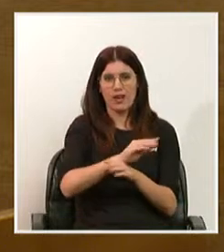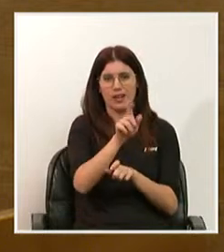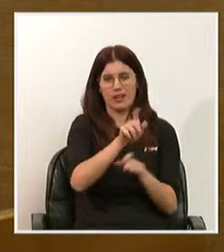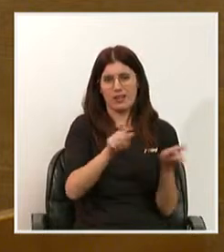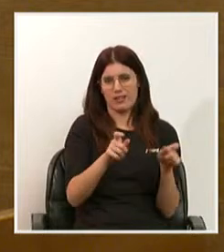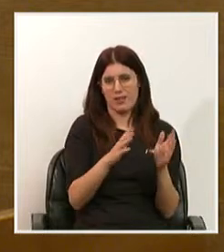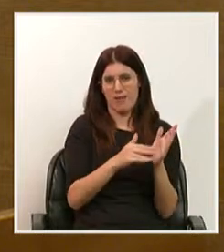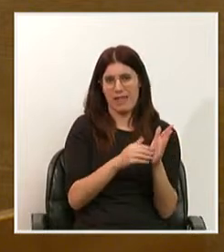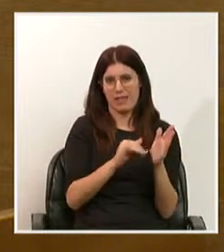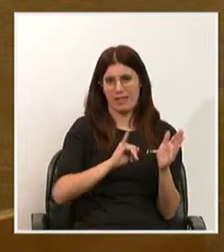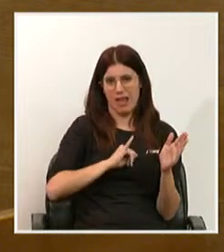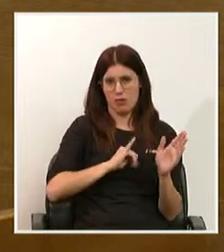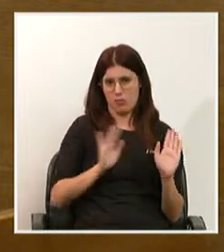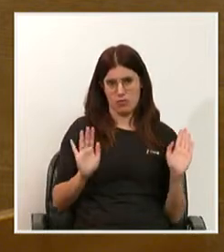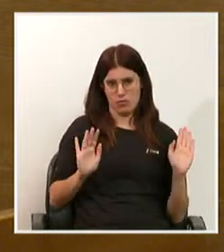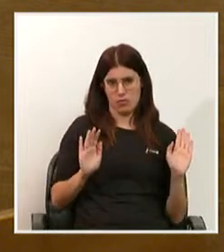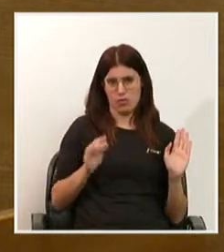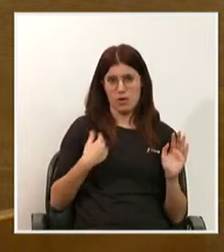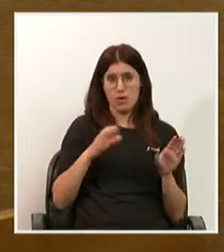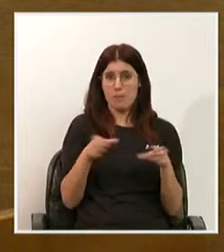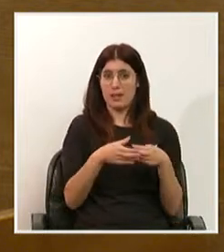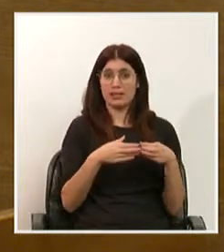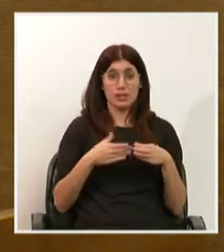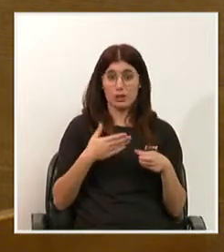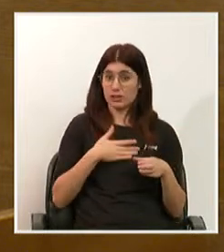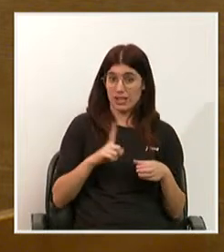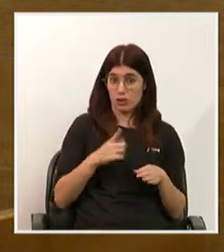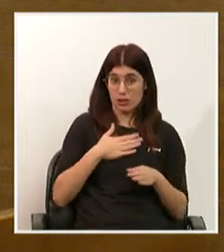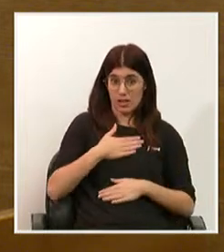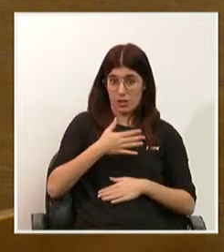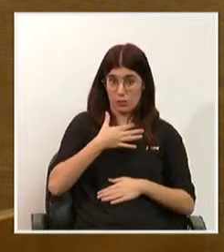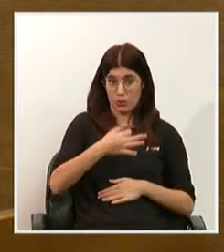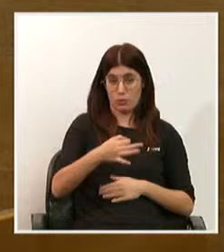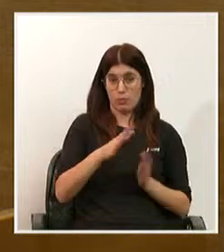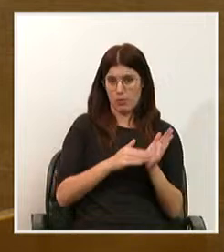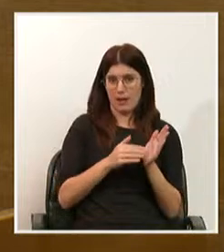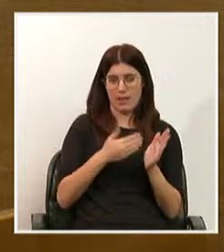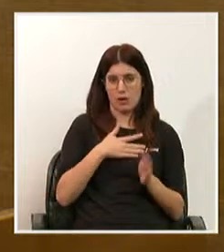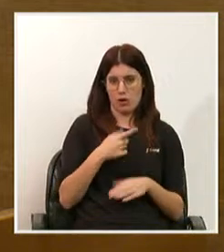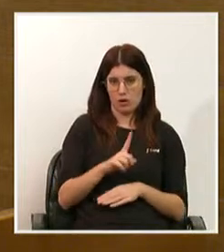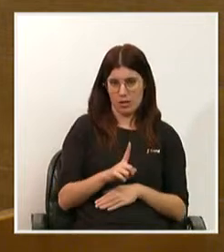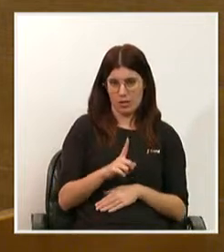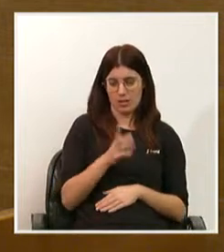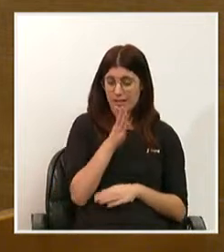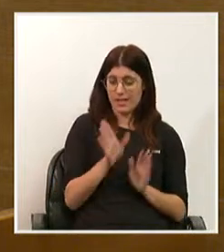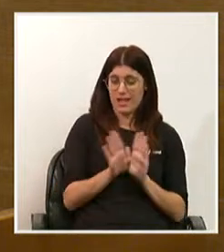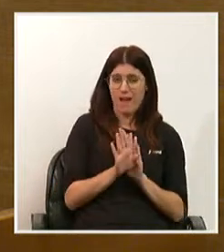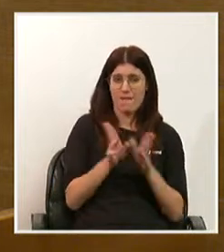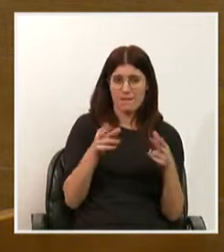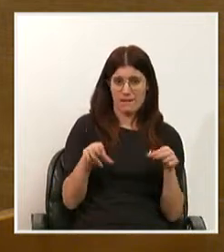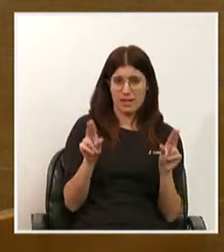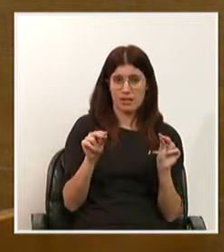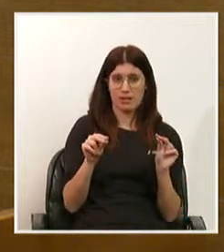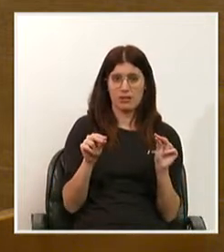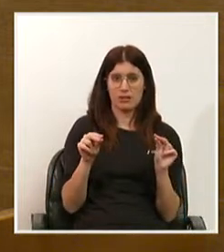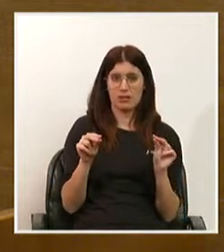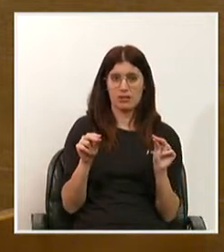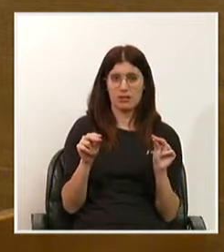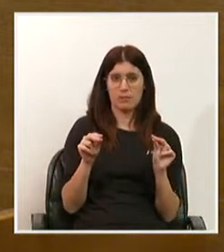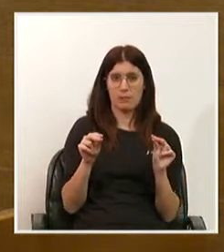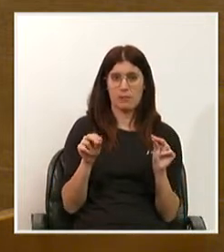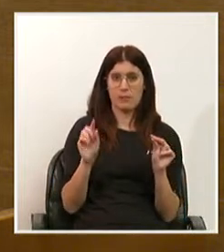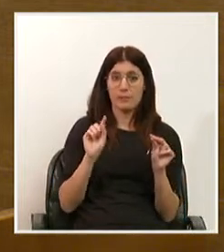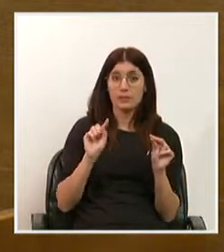En definitiva que noen al valenci y ya cabe en esta interven en